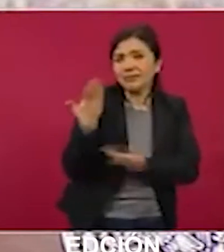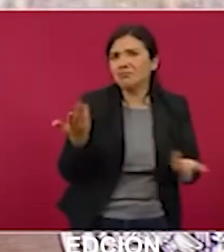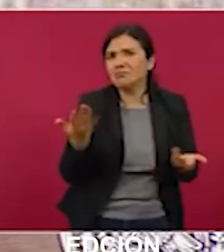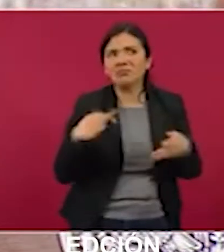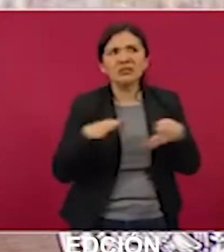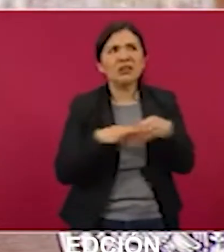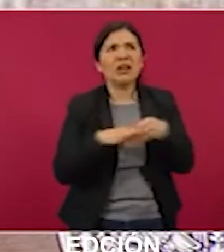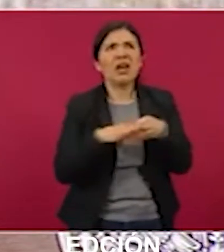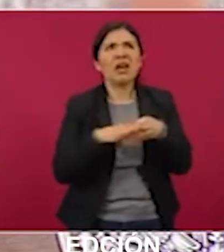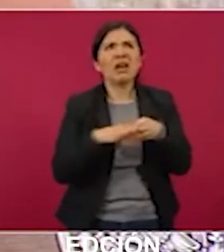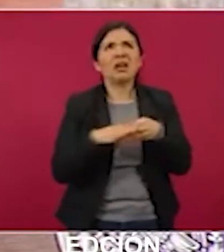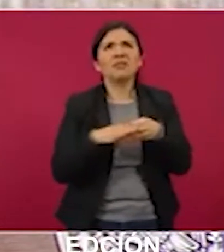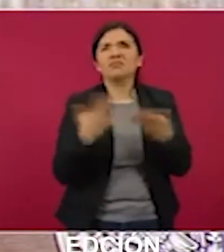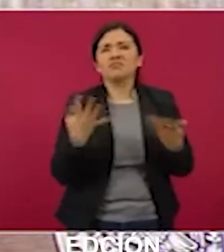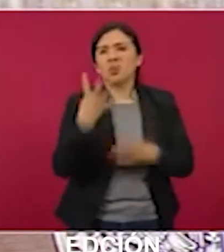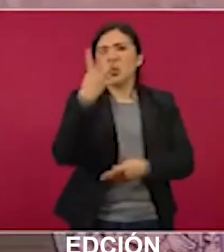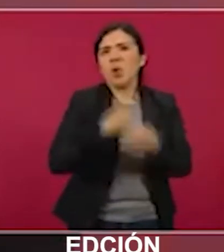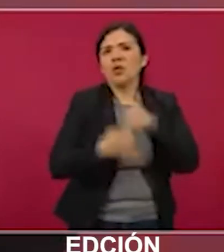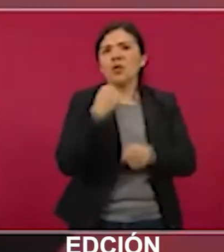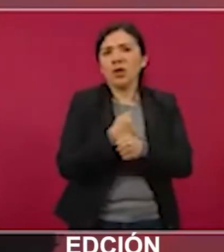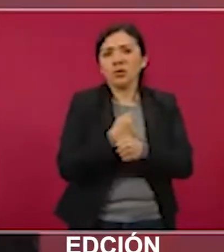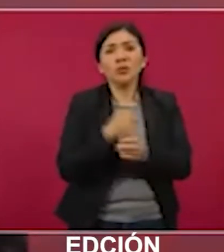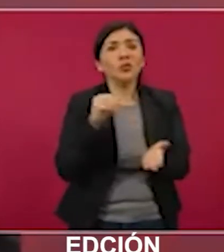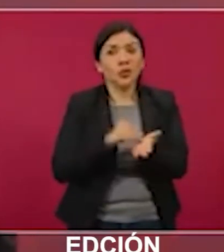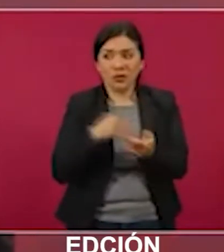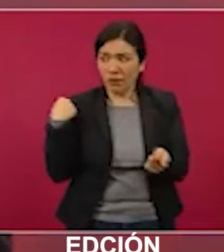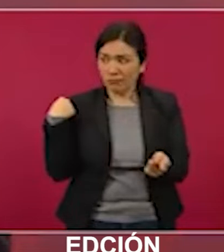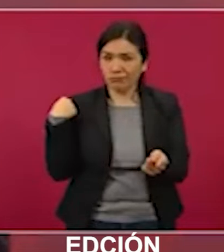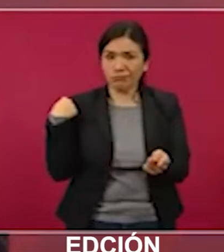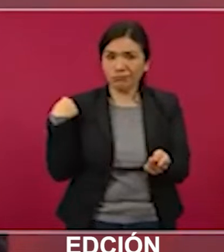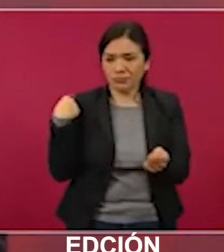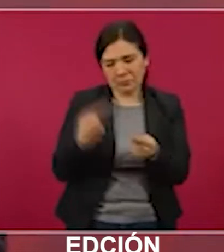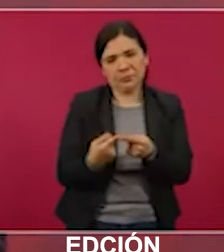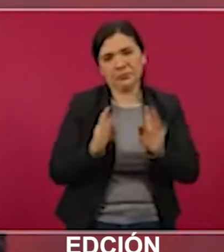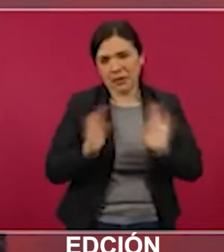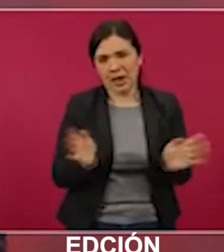hace 4 años,